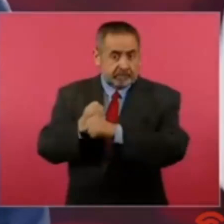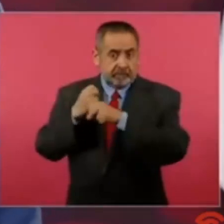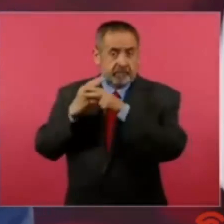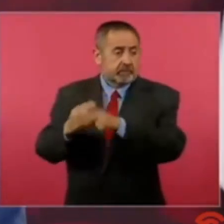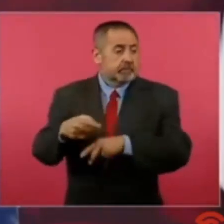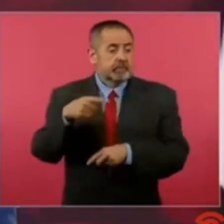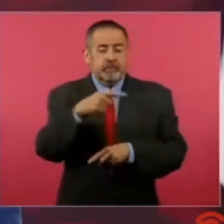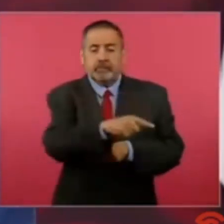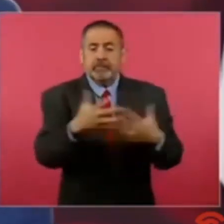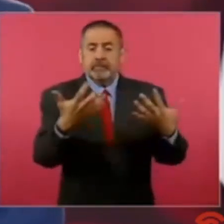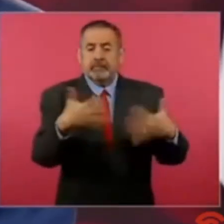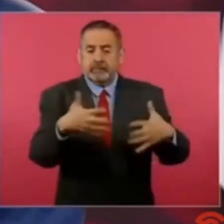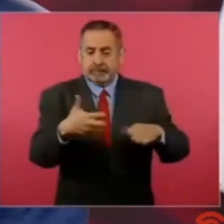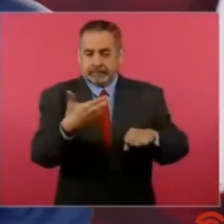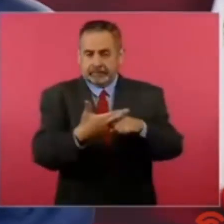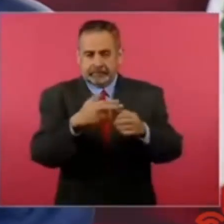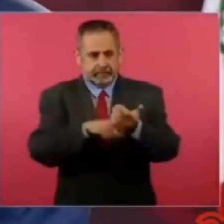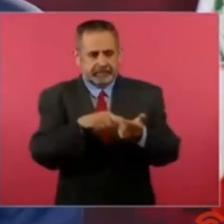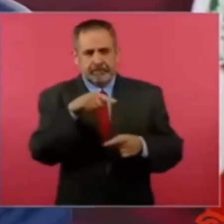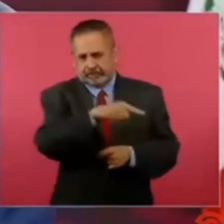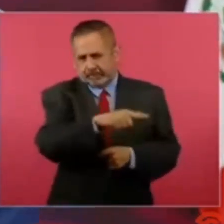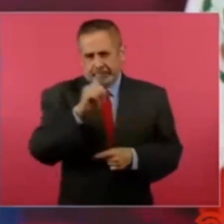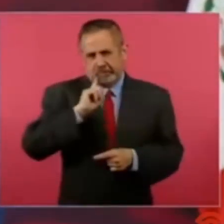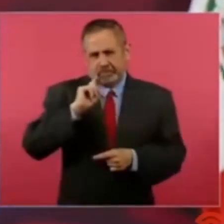su empresa